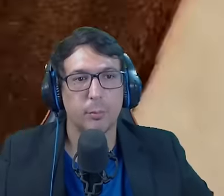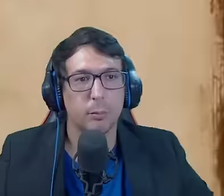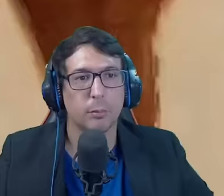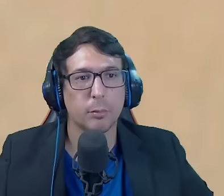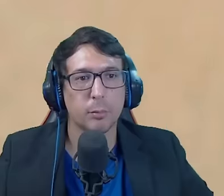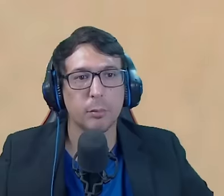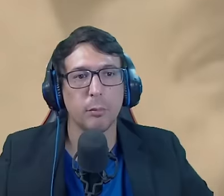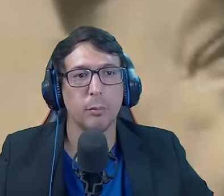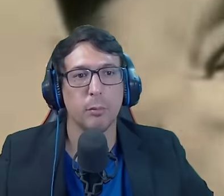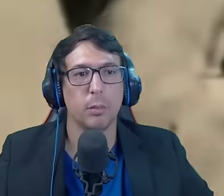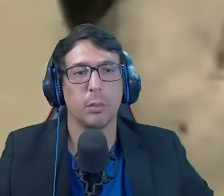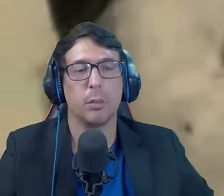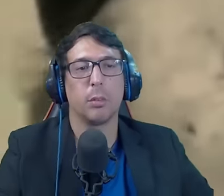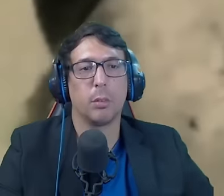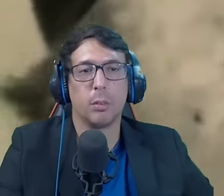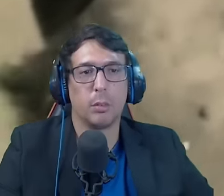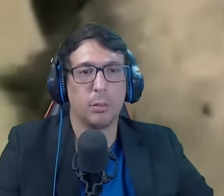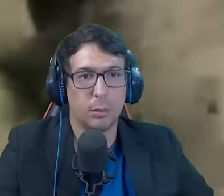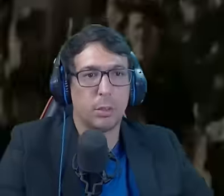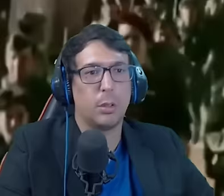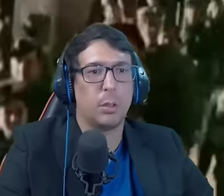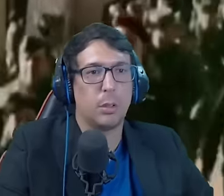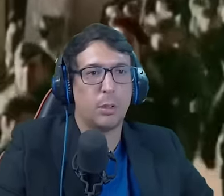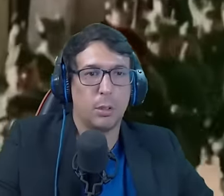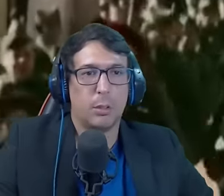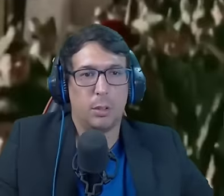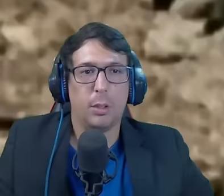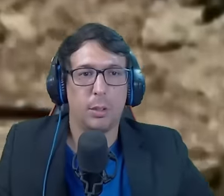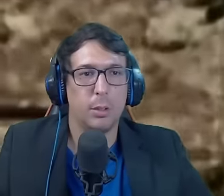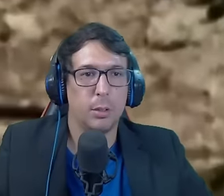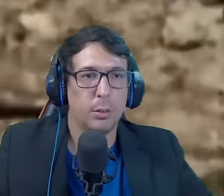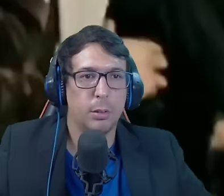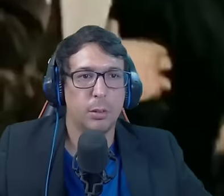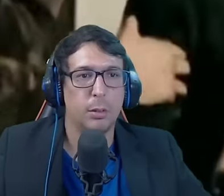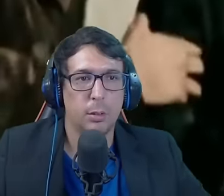pero también lo que pasaba en ese rincón de Europa.